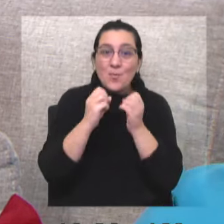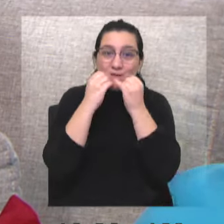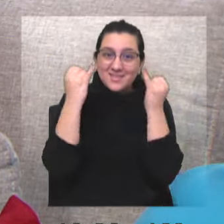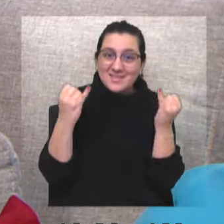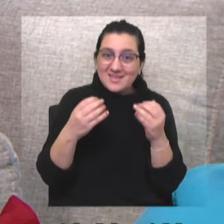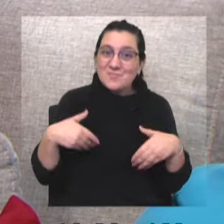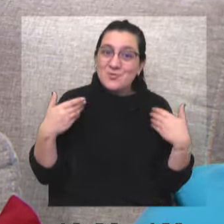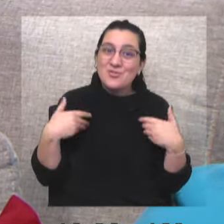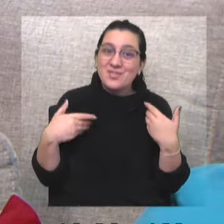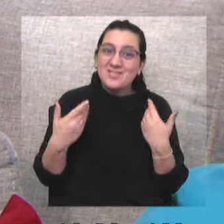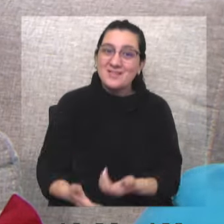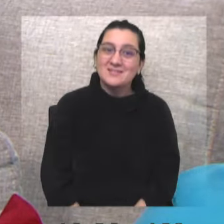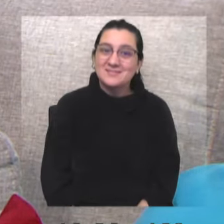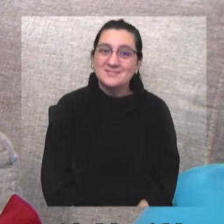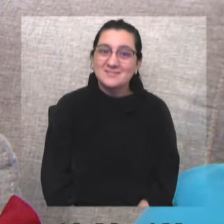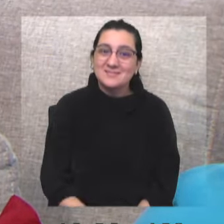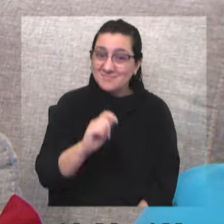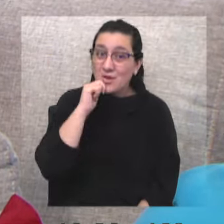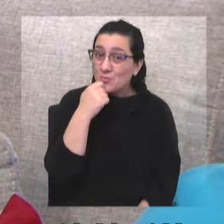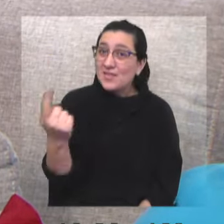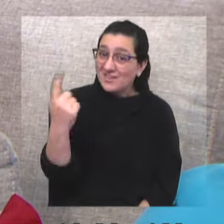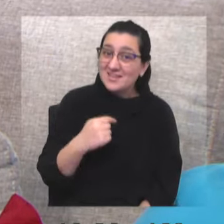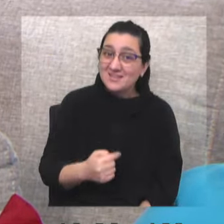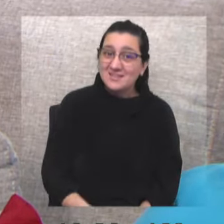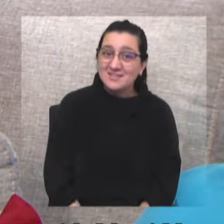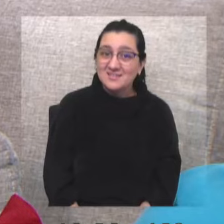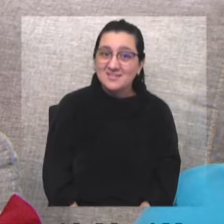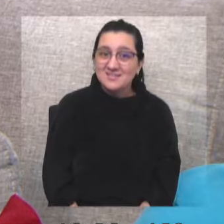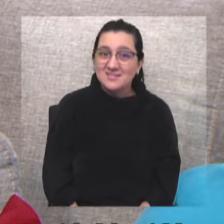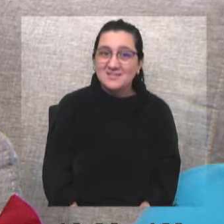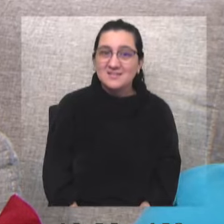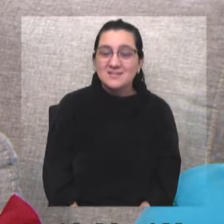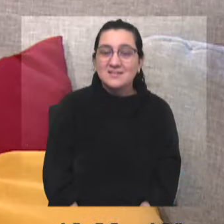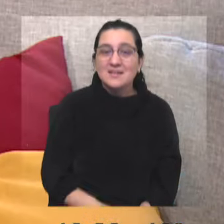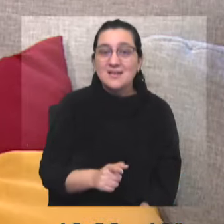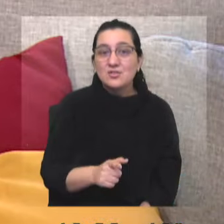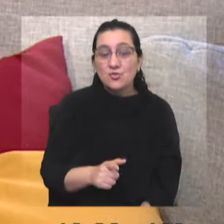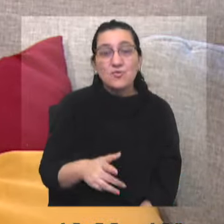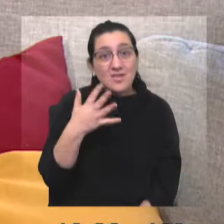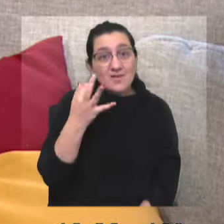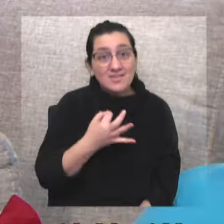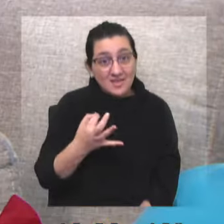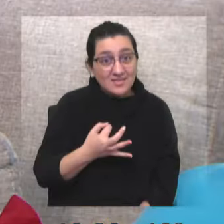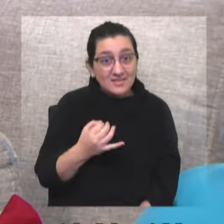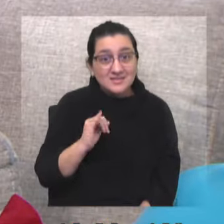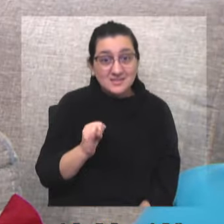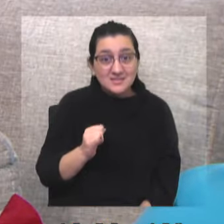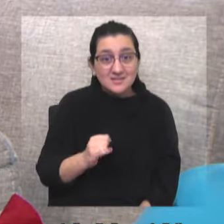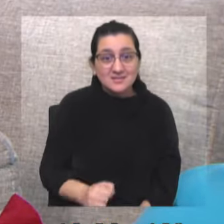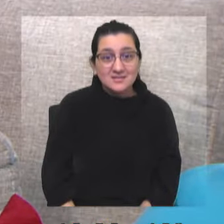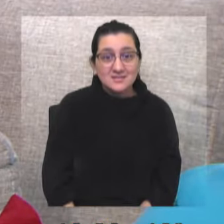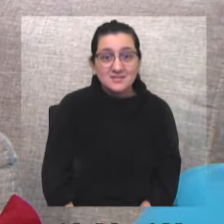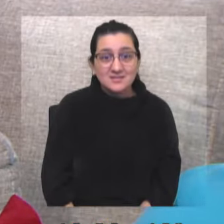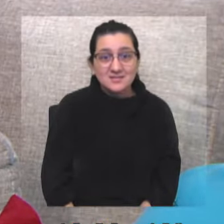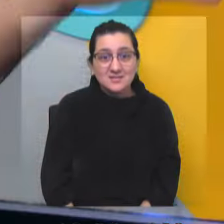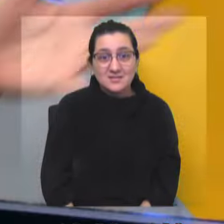muy contenta. Me gusta. Mueve un poco la estantería esto de que esto pasó de verdad. Sí, sí, cuando contar. Se nos... Bueno, va,